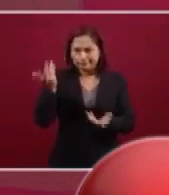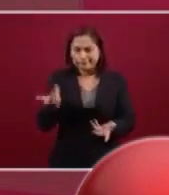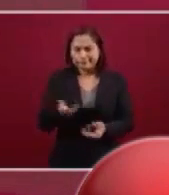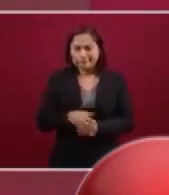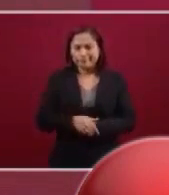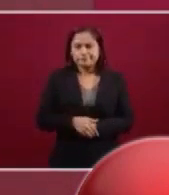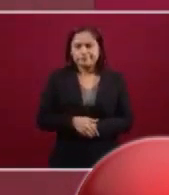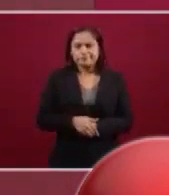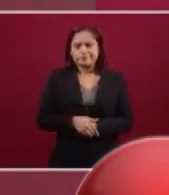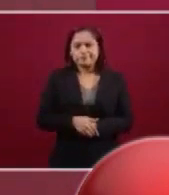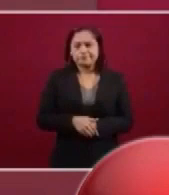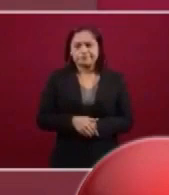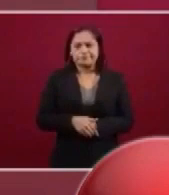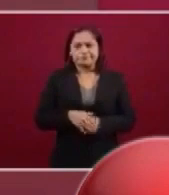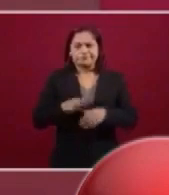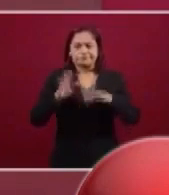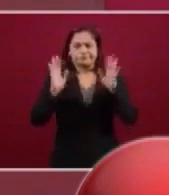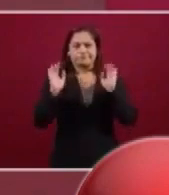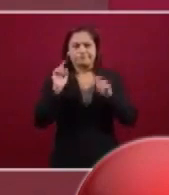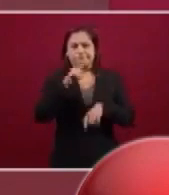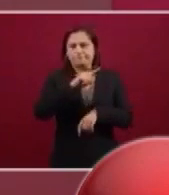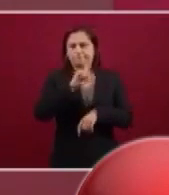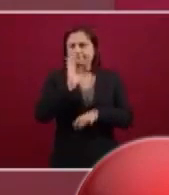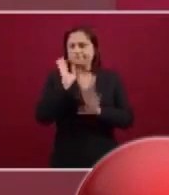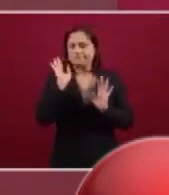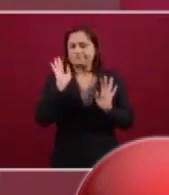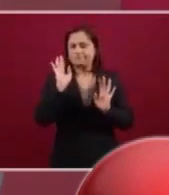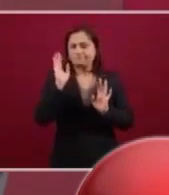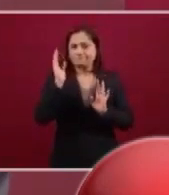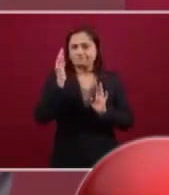está en otro planeta,